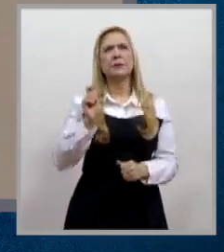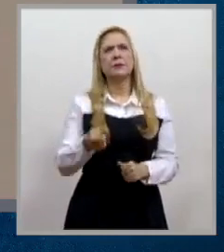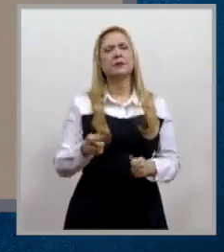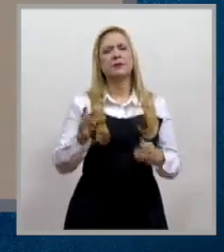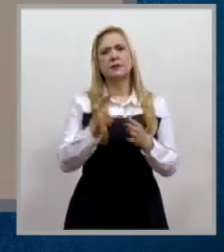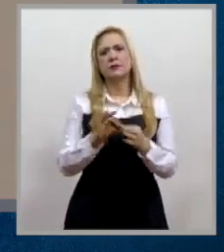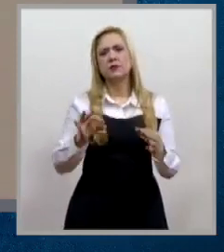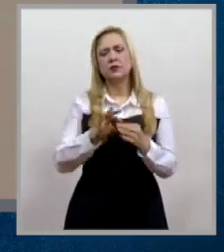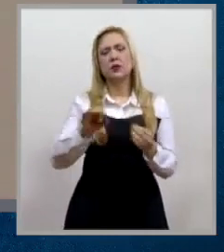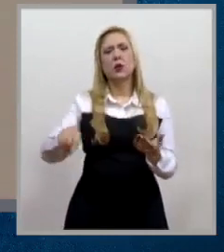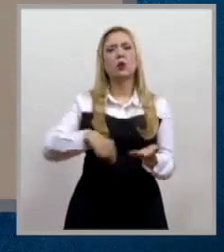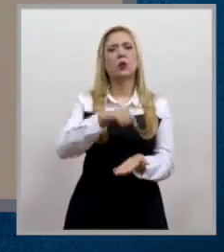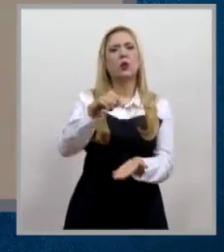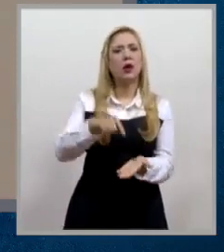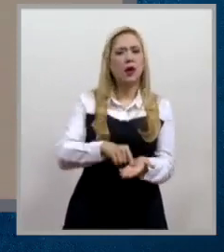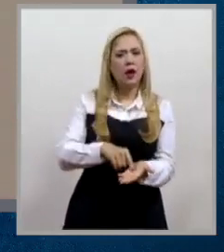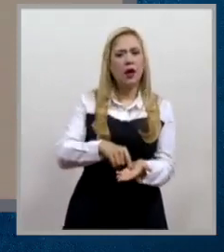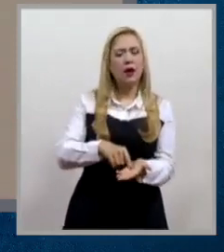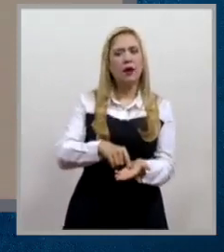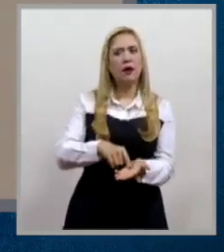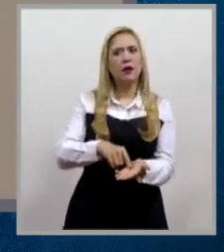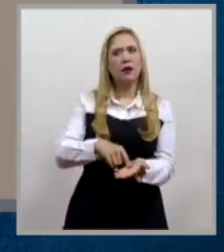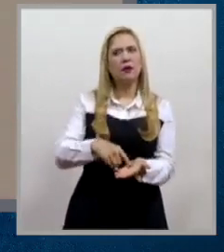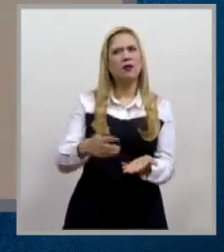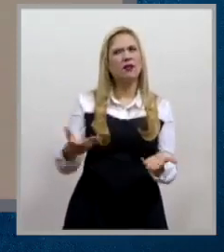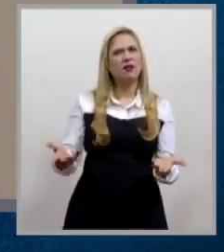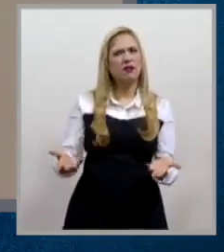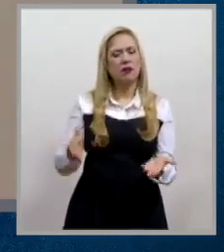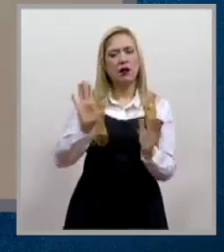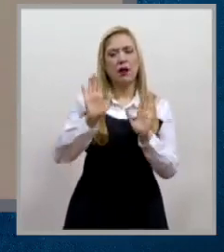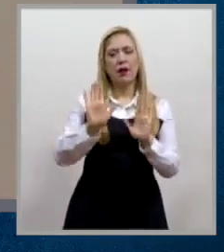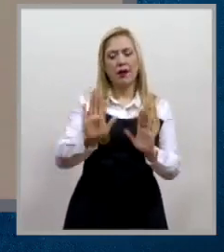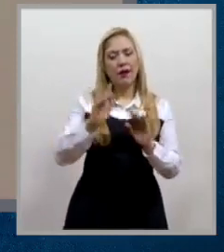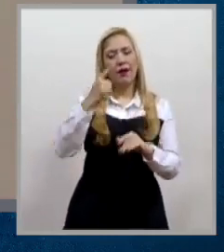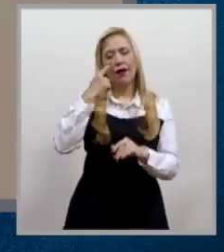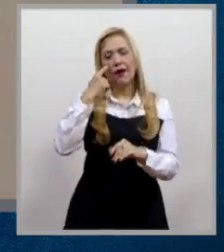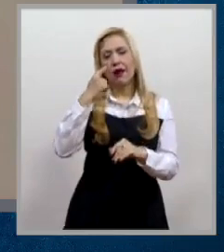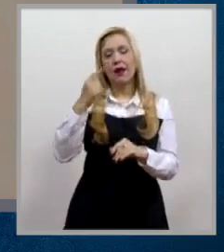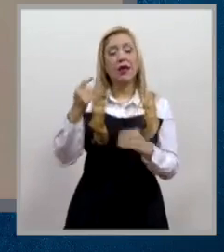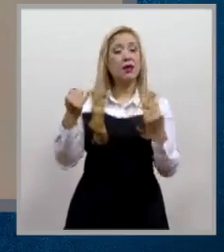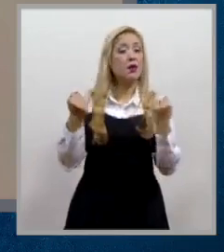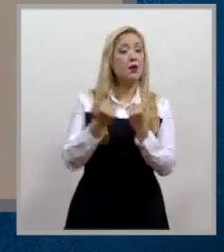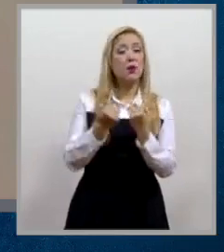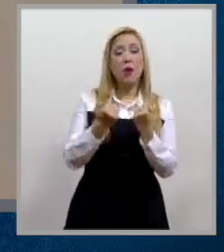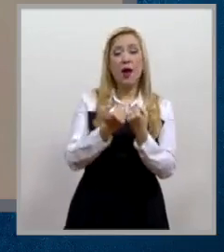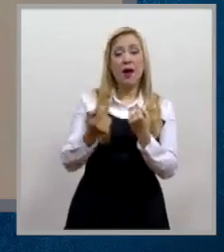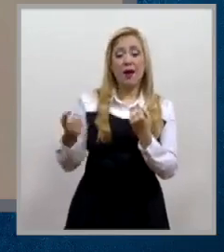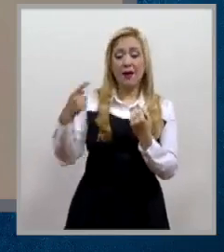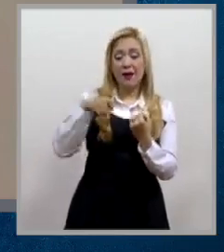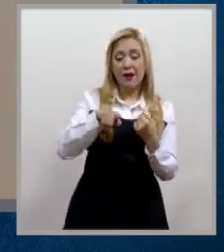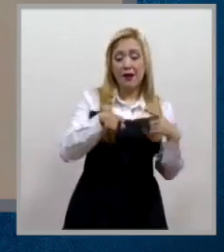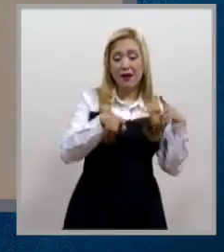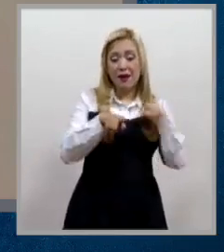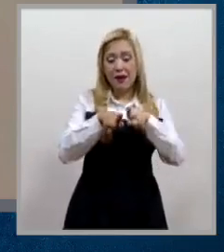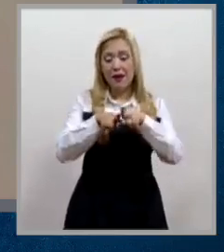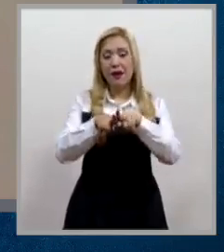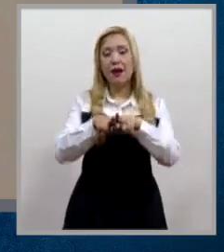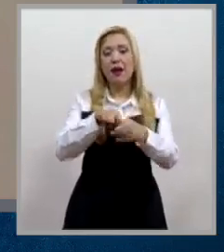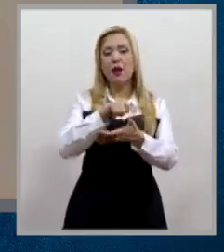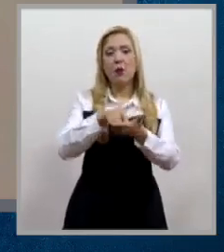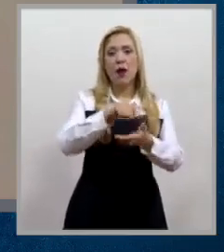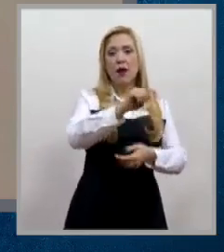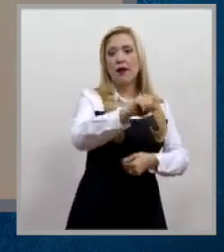hablar de espacios, ¿no? Para entender que justo la violencia se da al mismo tiempo en múltiples espacios, ¿no? Yo